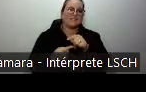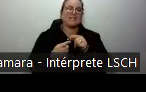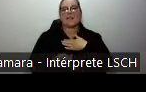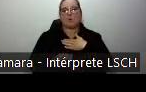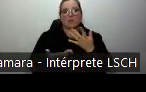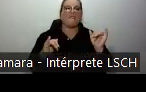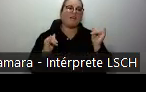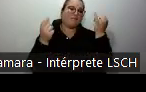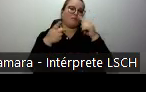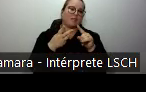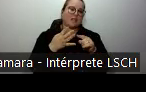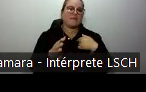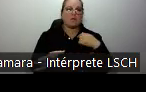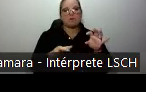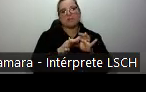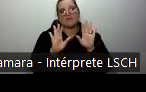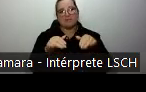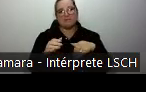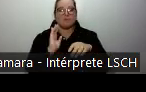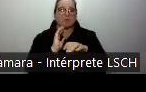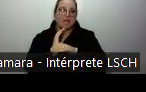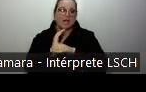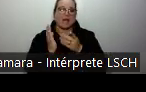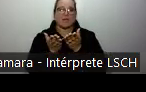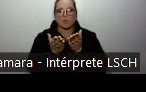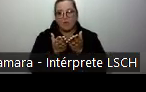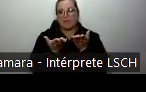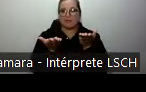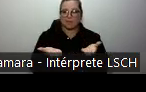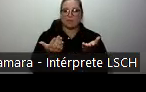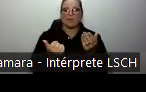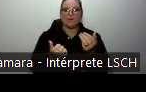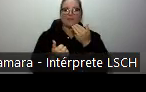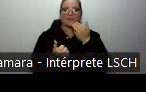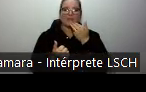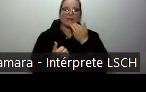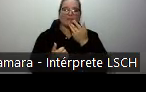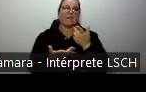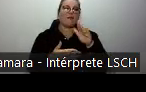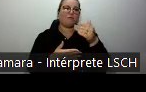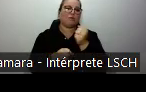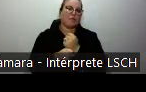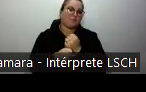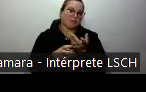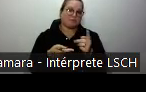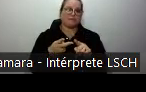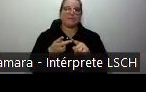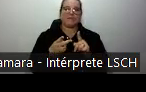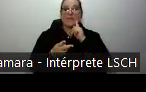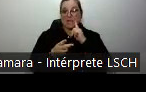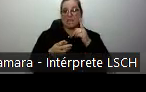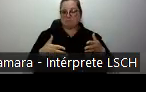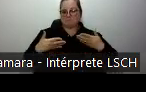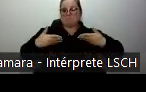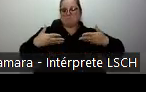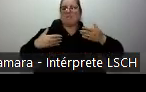entretenido Probablemente lo conectabas con esta carrera que tú estuviste estudiando y también con qué quieres trabajar a futuro tenías la energía para hacerlo